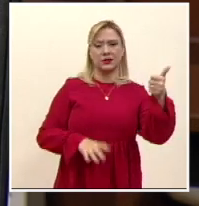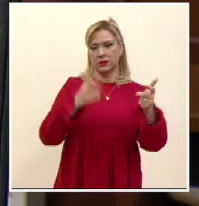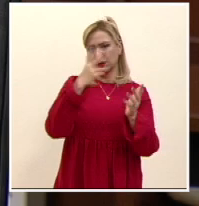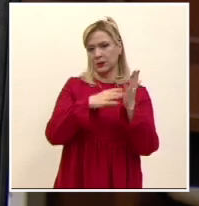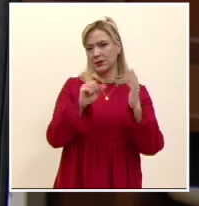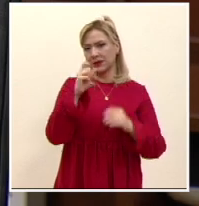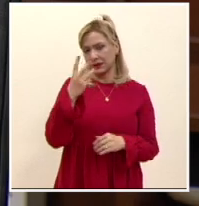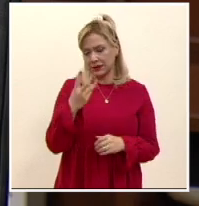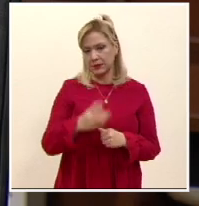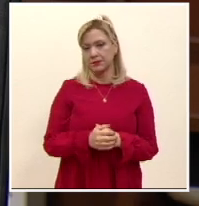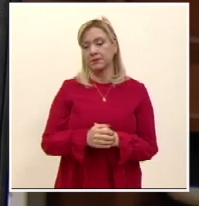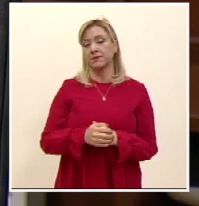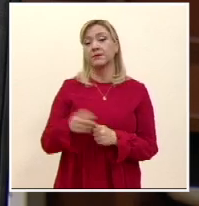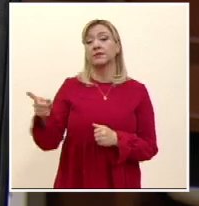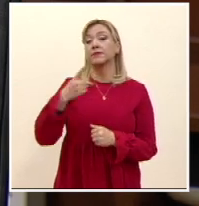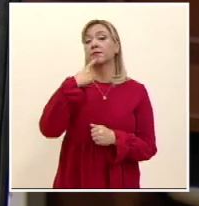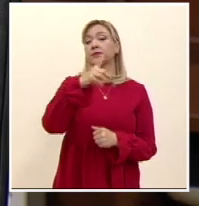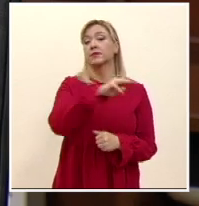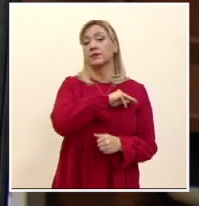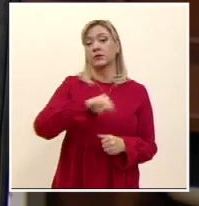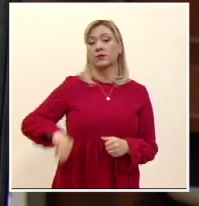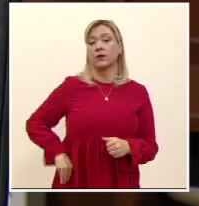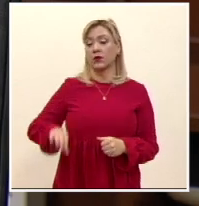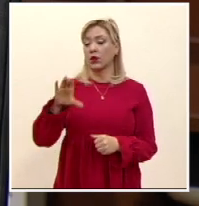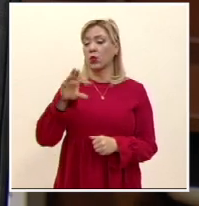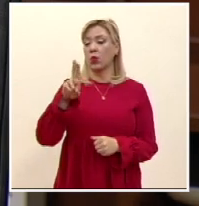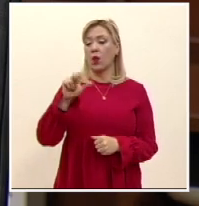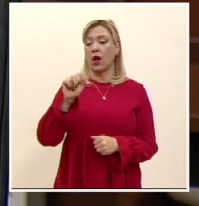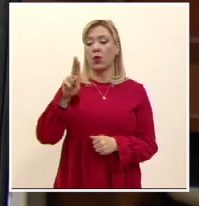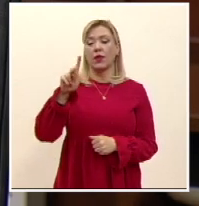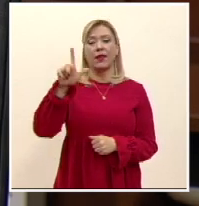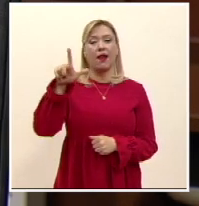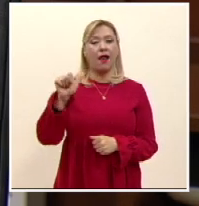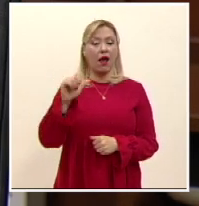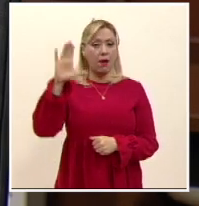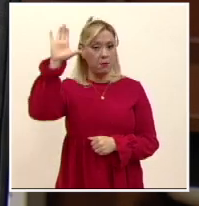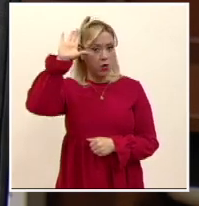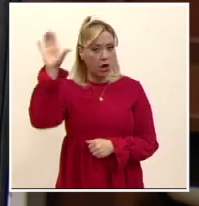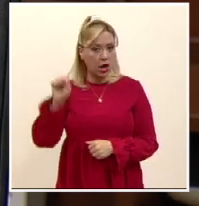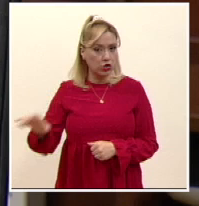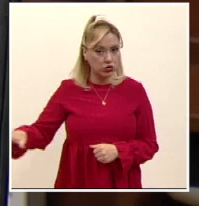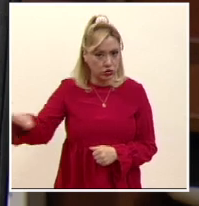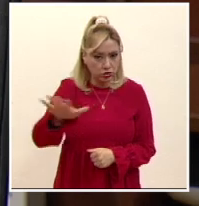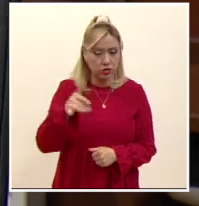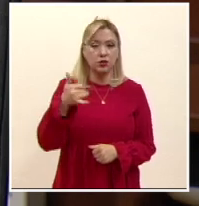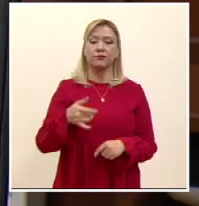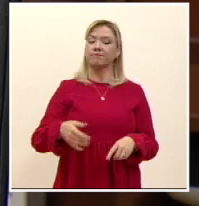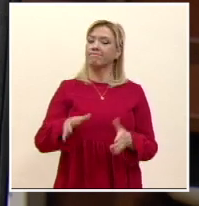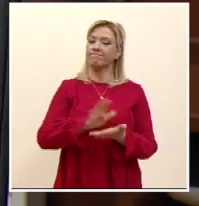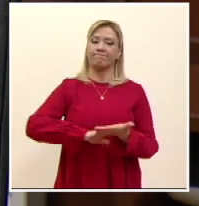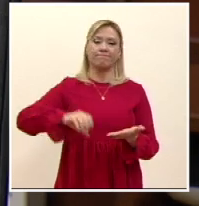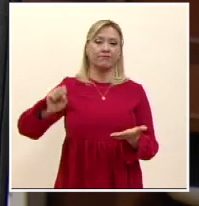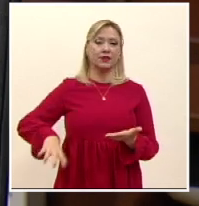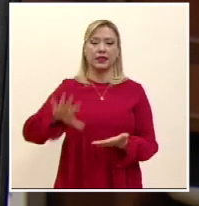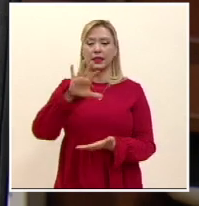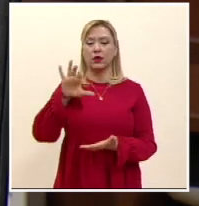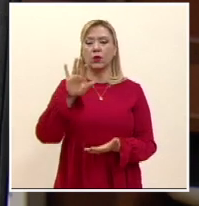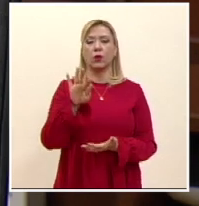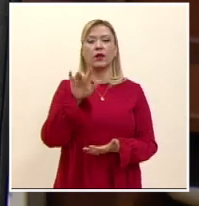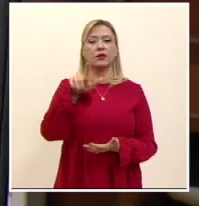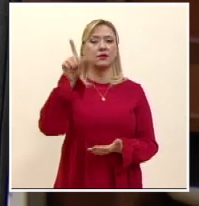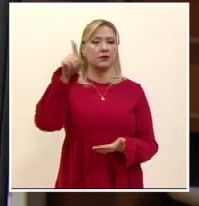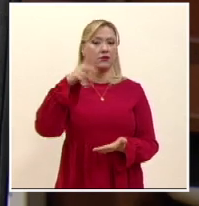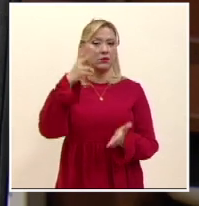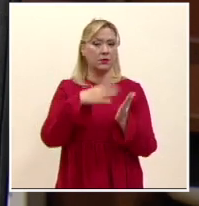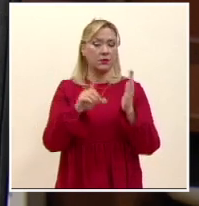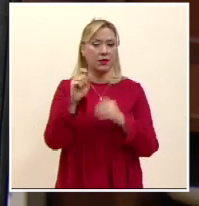2023 promovidas por el municipio de Cuautla, estado de Morelos. Asimismo, se desechó la diversa controversia